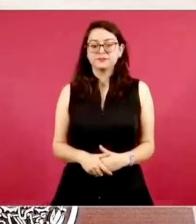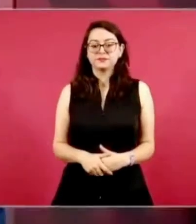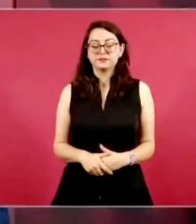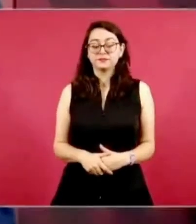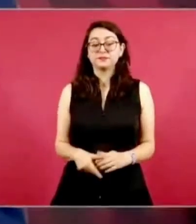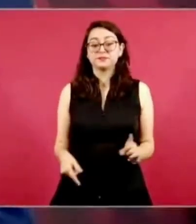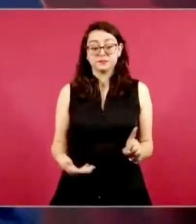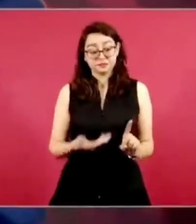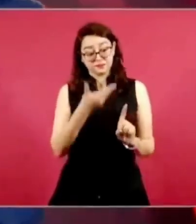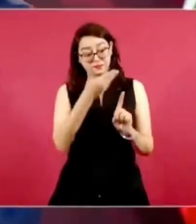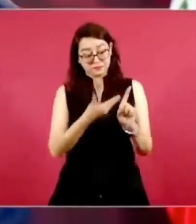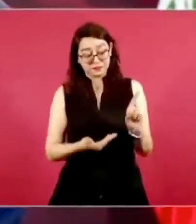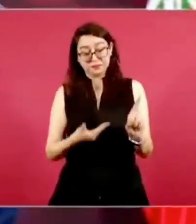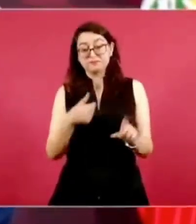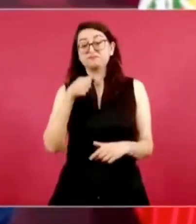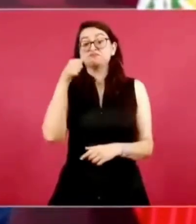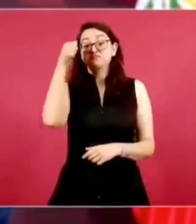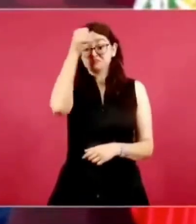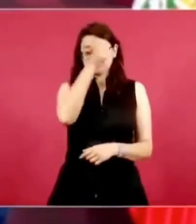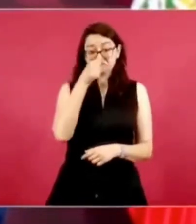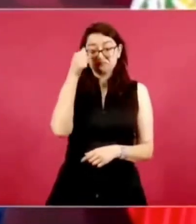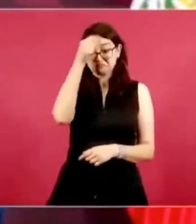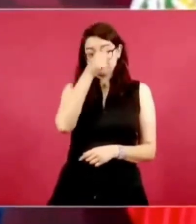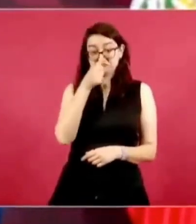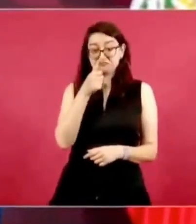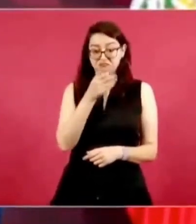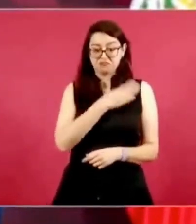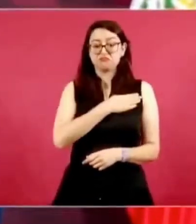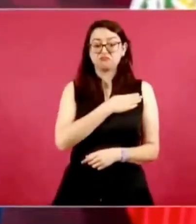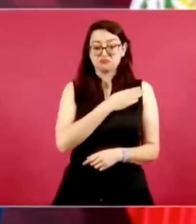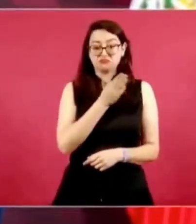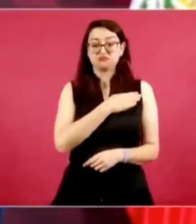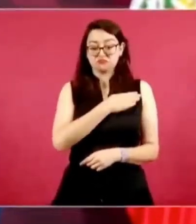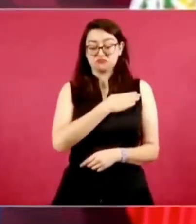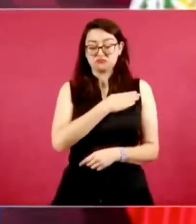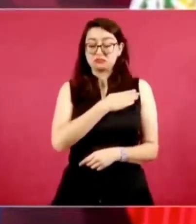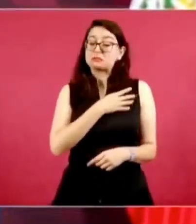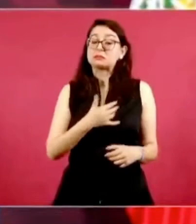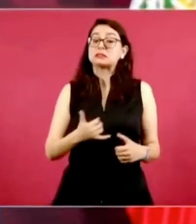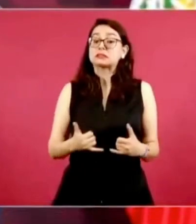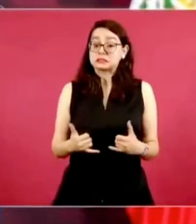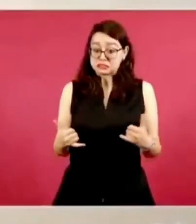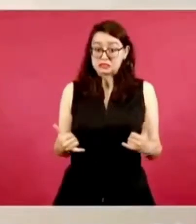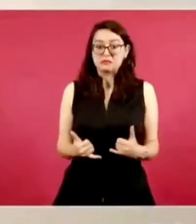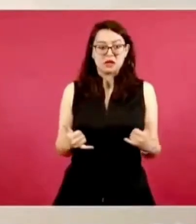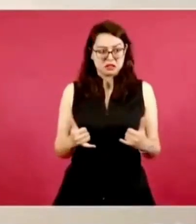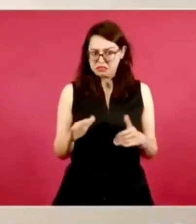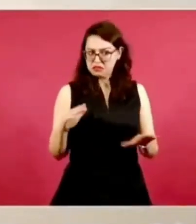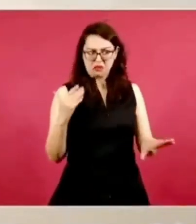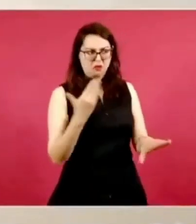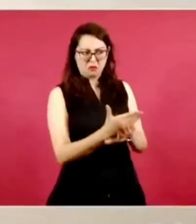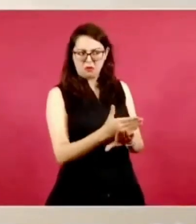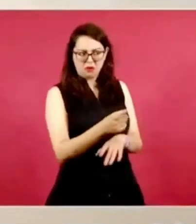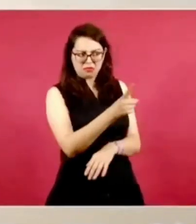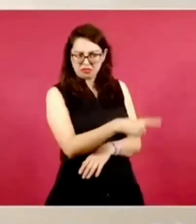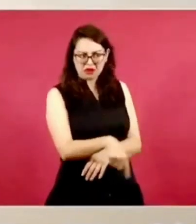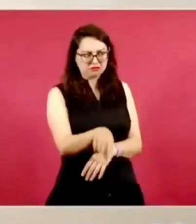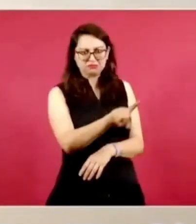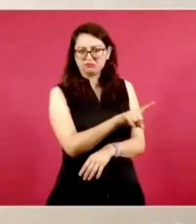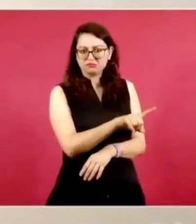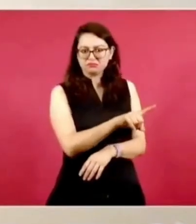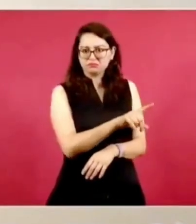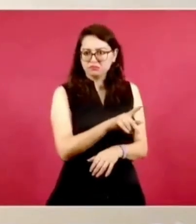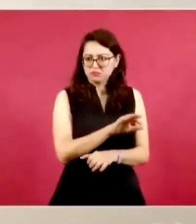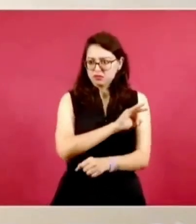Este cura rebelde y bueno es el padre de nuestra patria.